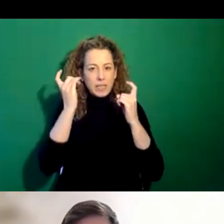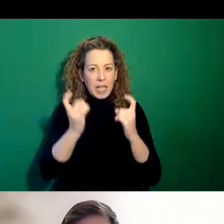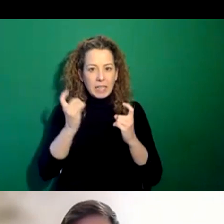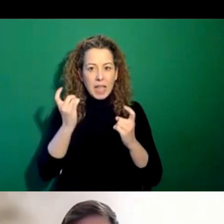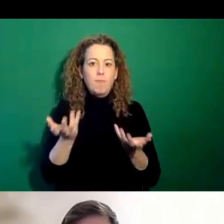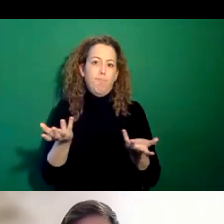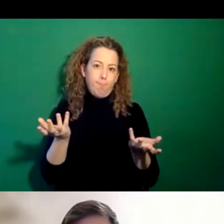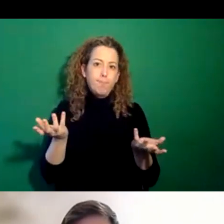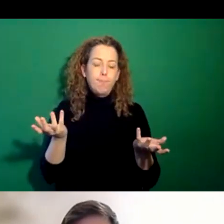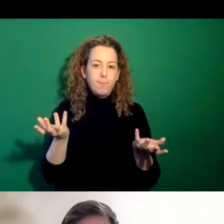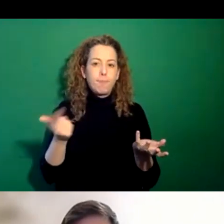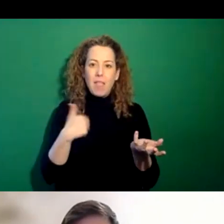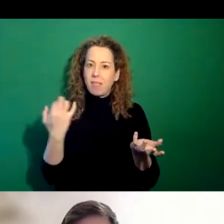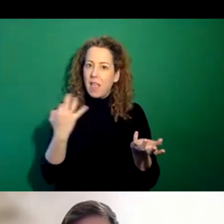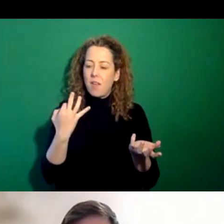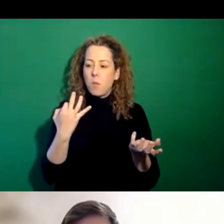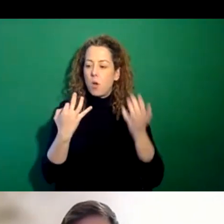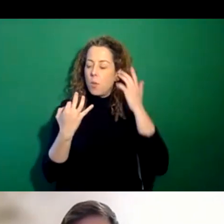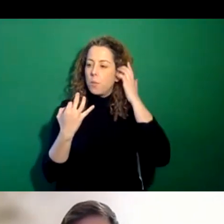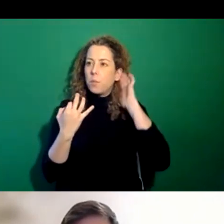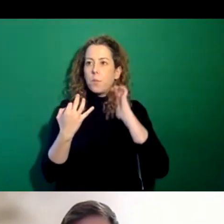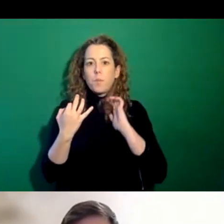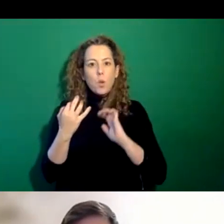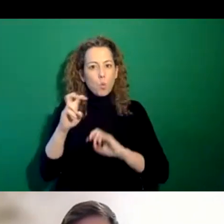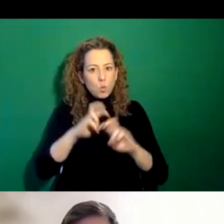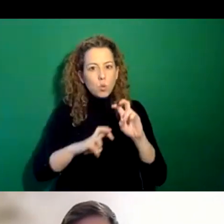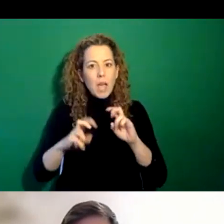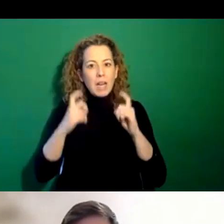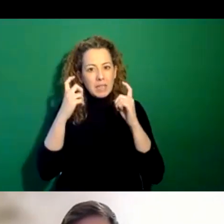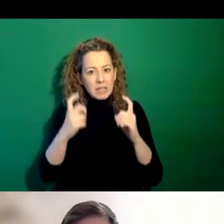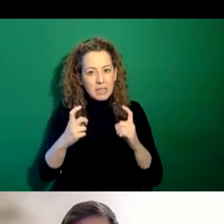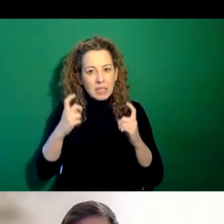Claro, tenemos que llegar a intentar poner